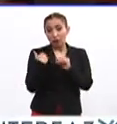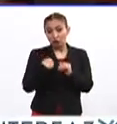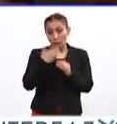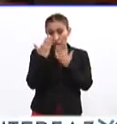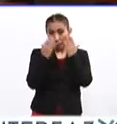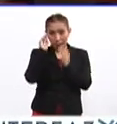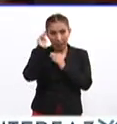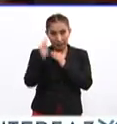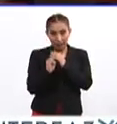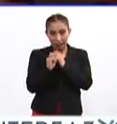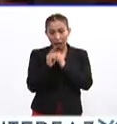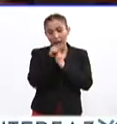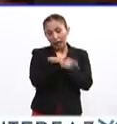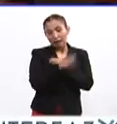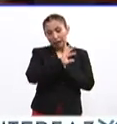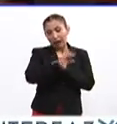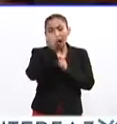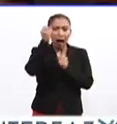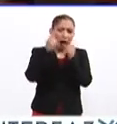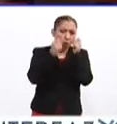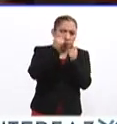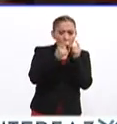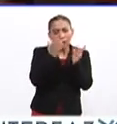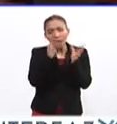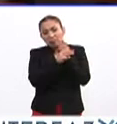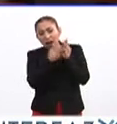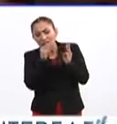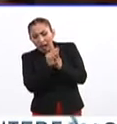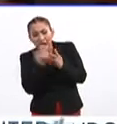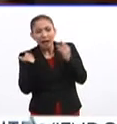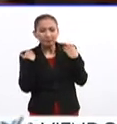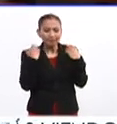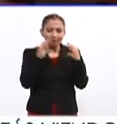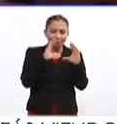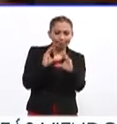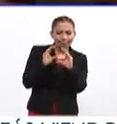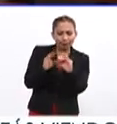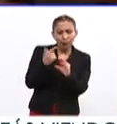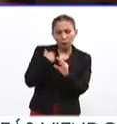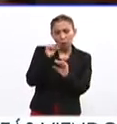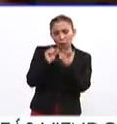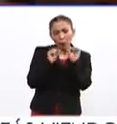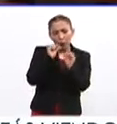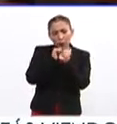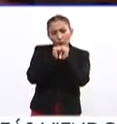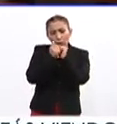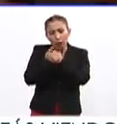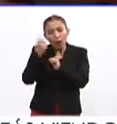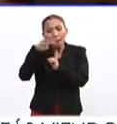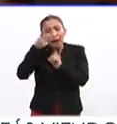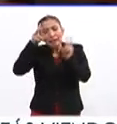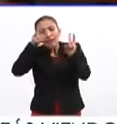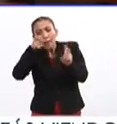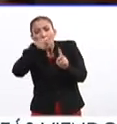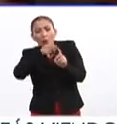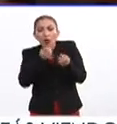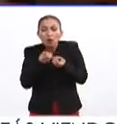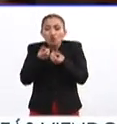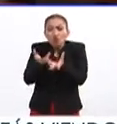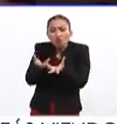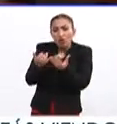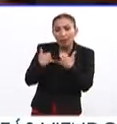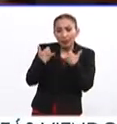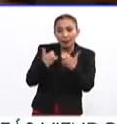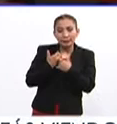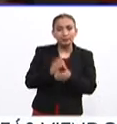maestría. Entonces, pues ahí ya con algunas materias de docencia, pues vas viendo cómo abordar, ¿no? Cómo llegarles a los